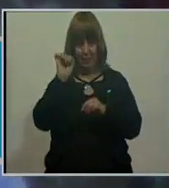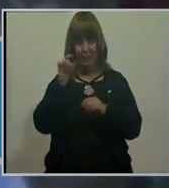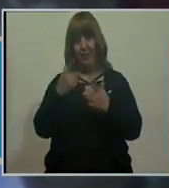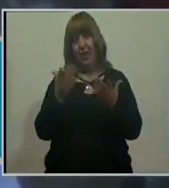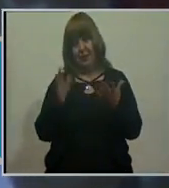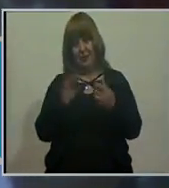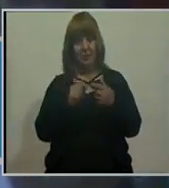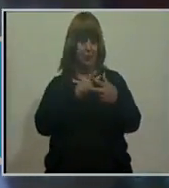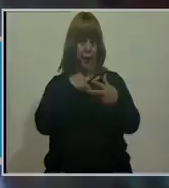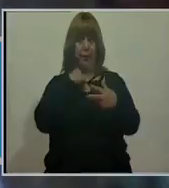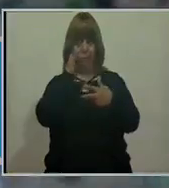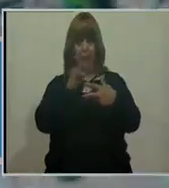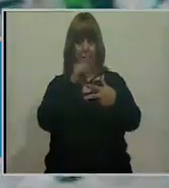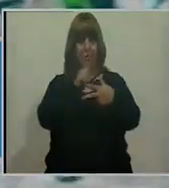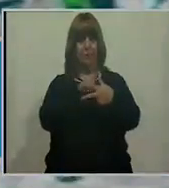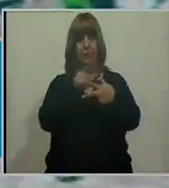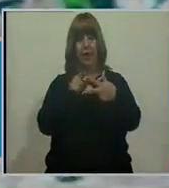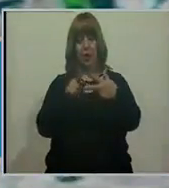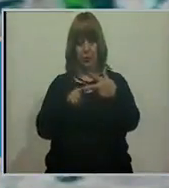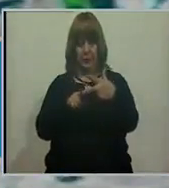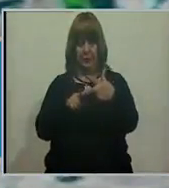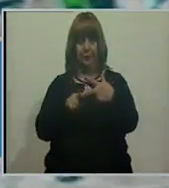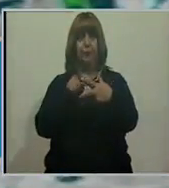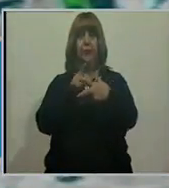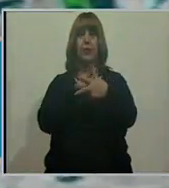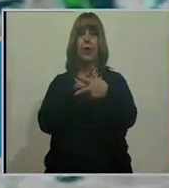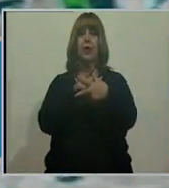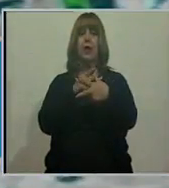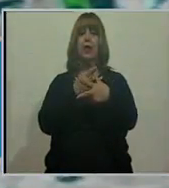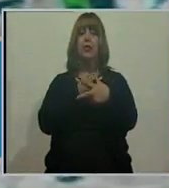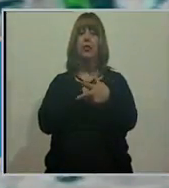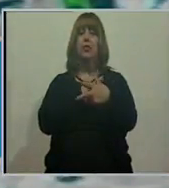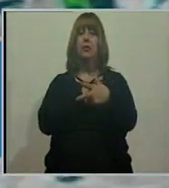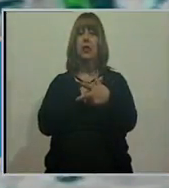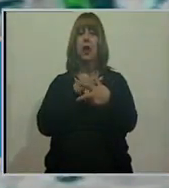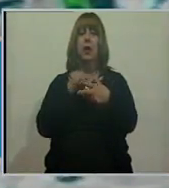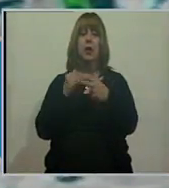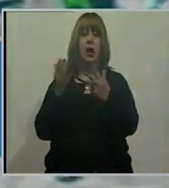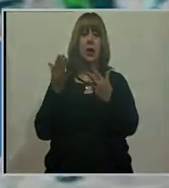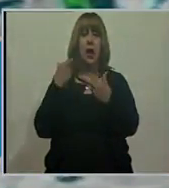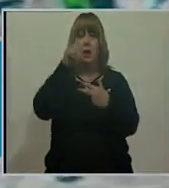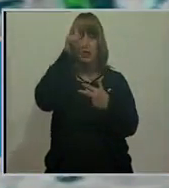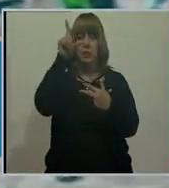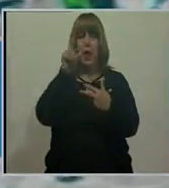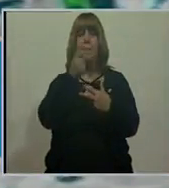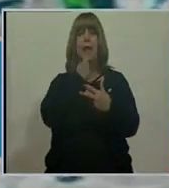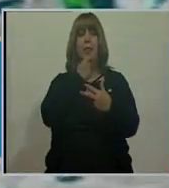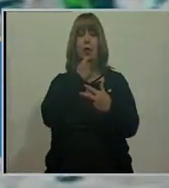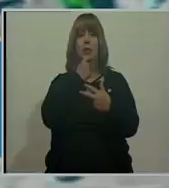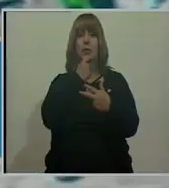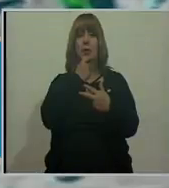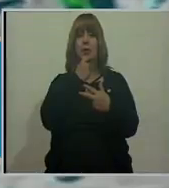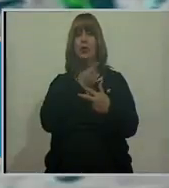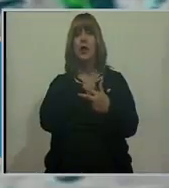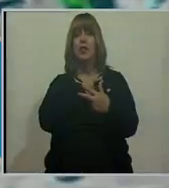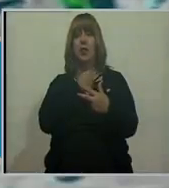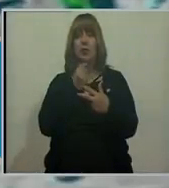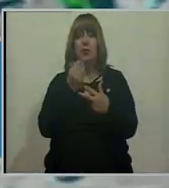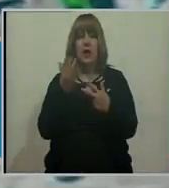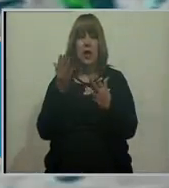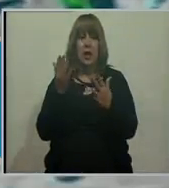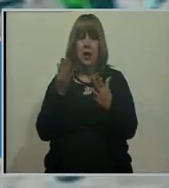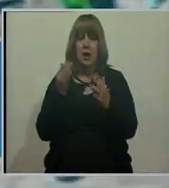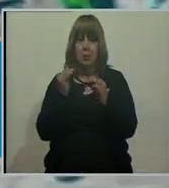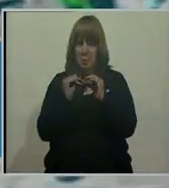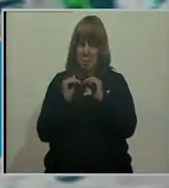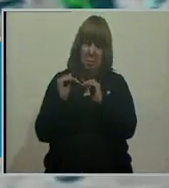Escúcheme, tres cosas para destacar de esta mañana. ¿Sabe dónde está la temperatura más alta de toda la provincia de Mendoza? De acuerdo a los datos que funcionan